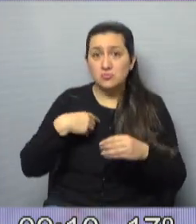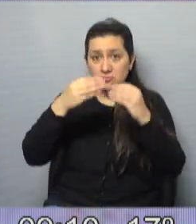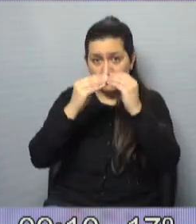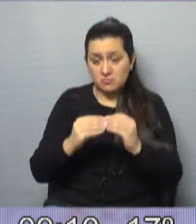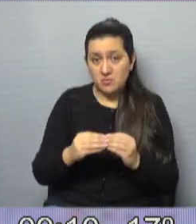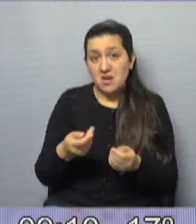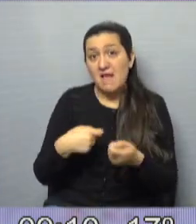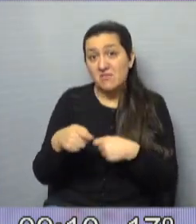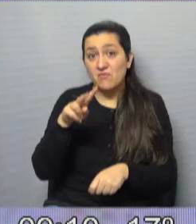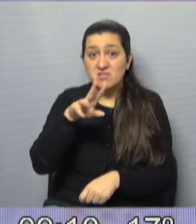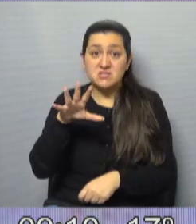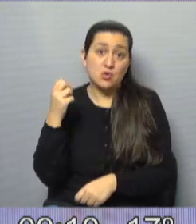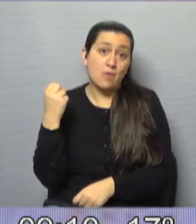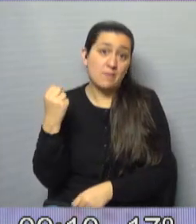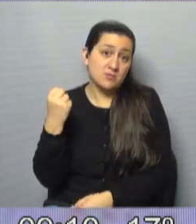a 25.